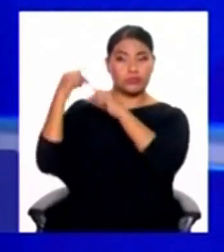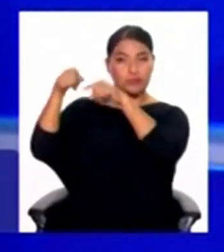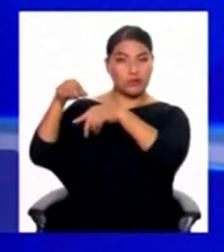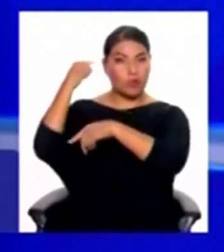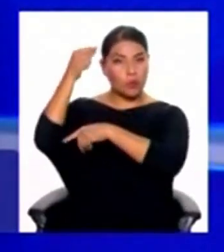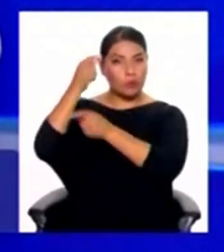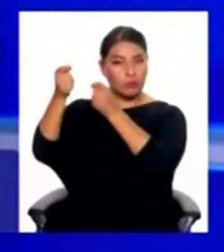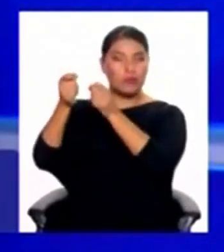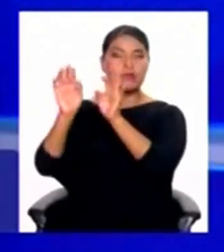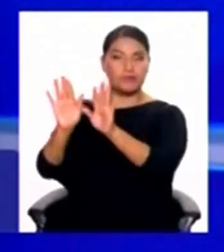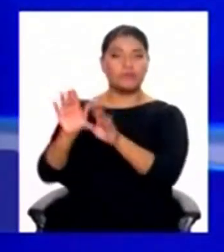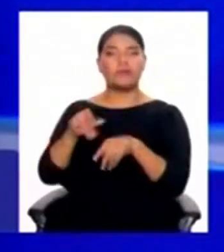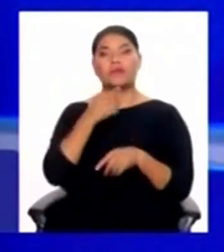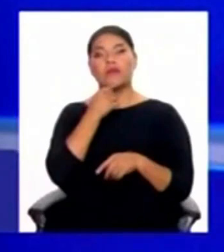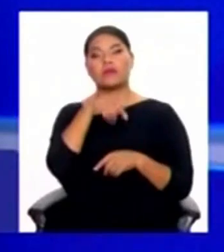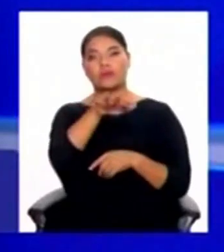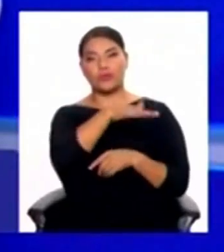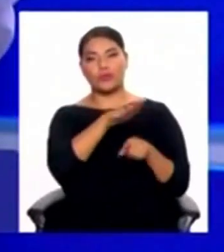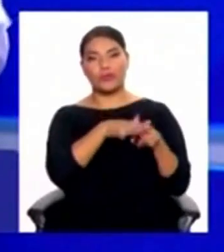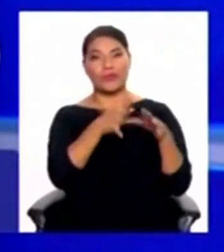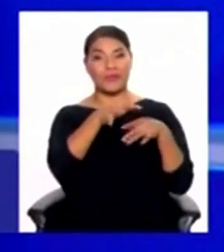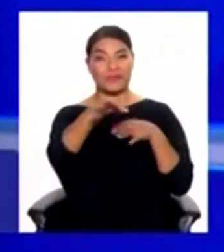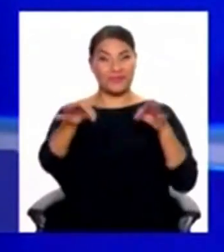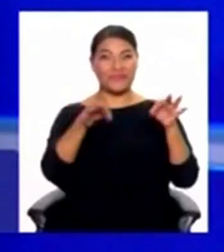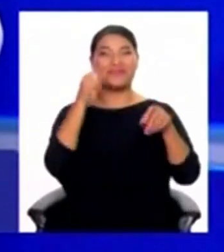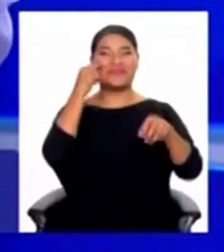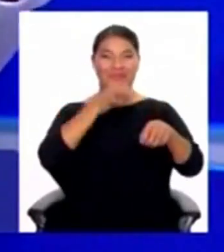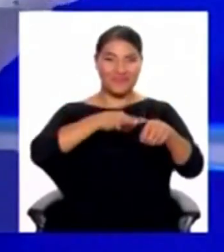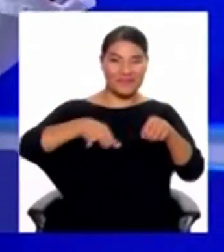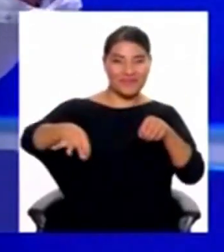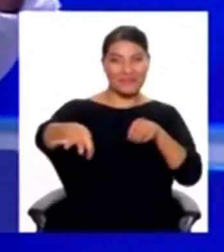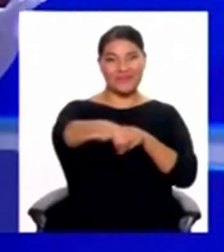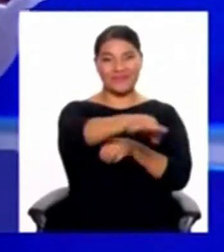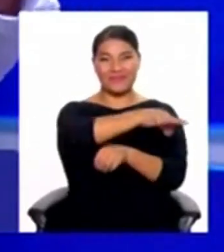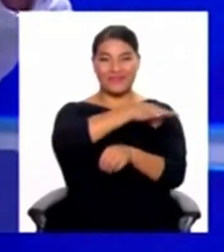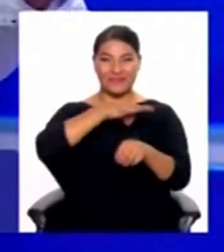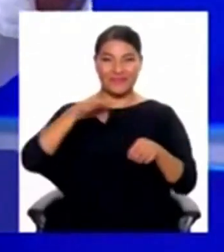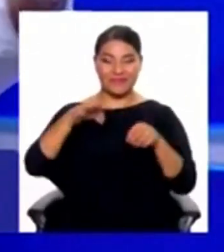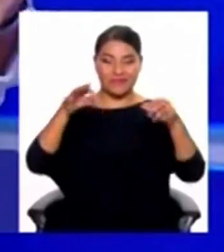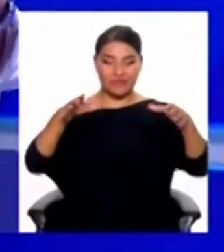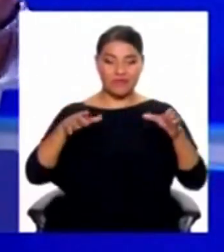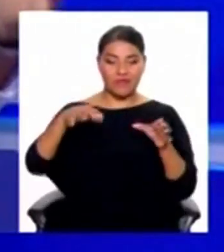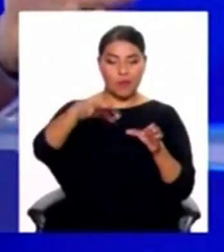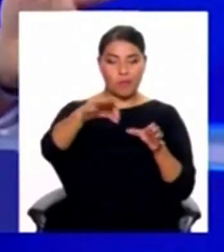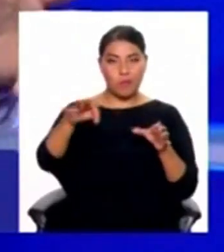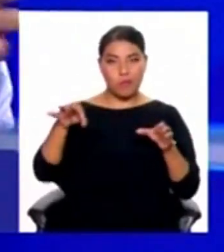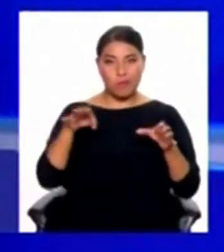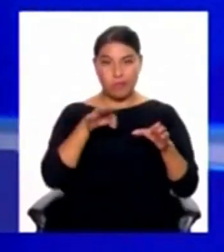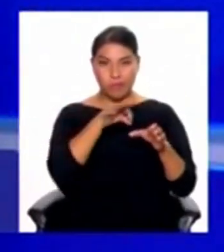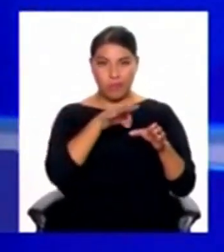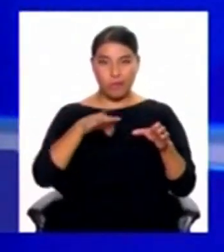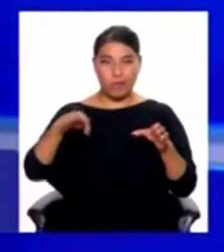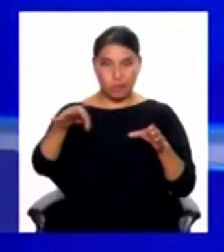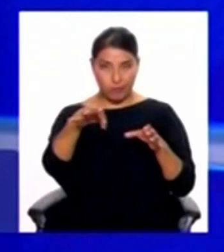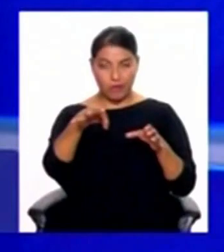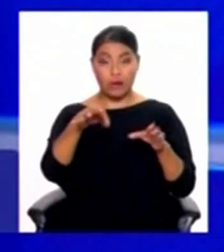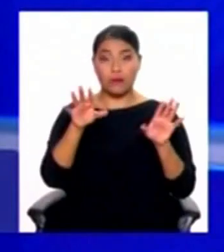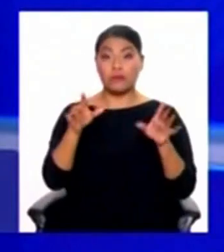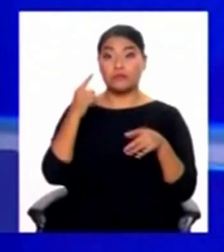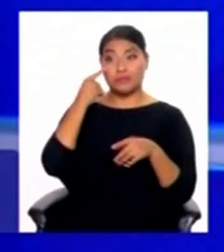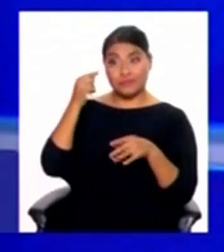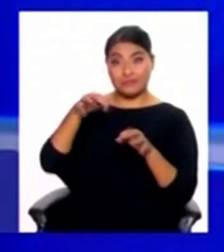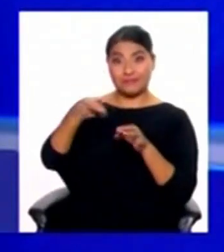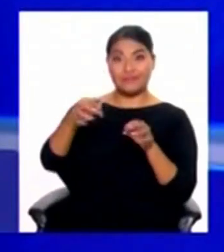estos círculos concéntricos, o en esos radios de acción, radios, que se van ampliando y se van complejizando y también abstrayendo, porque, claro, en el radio